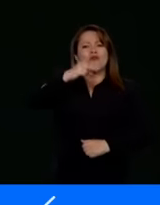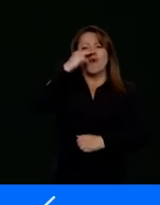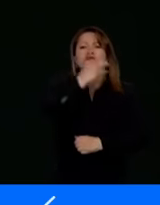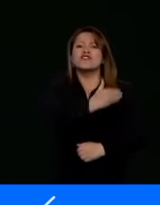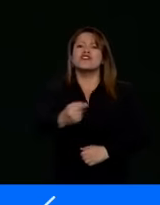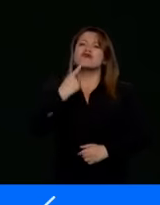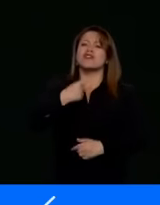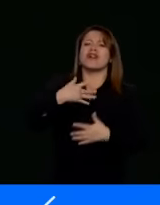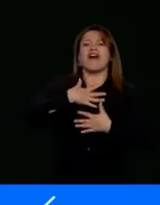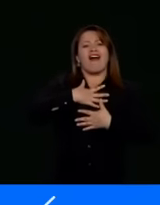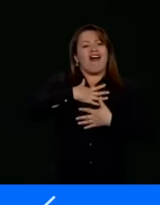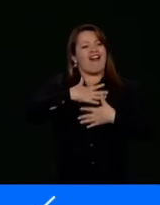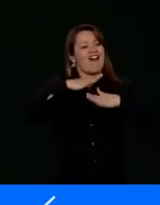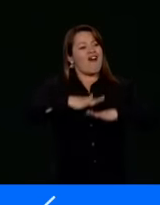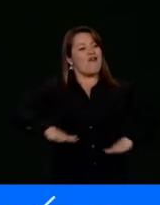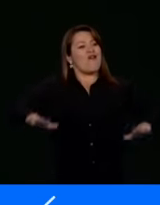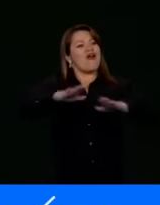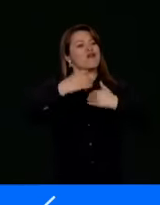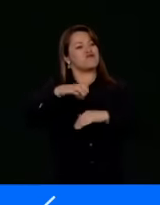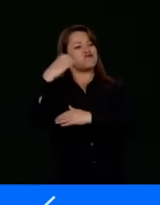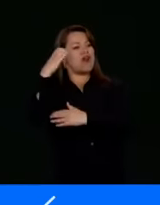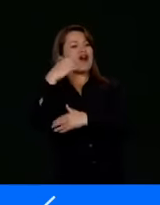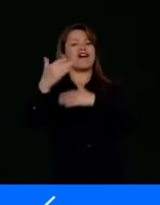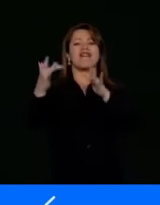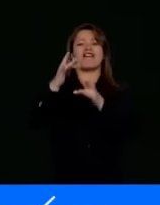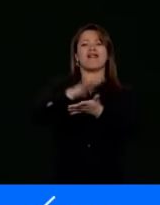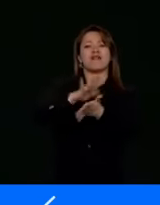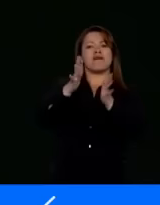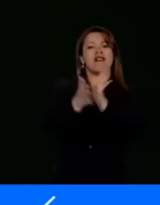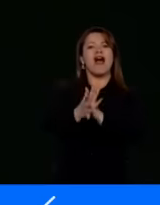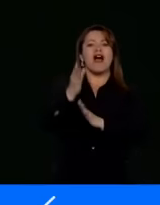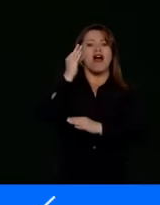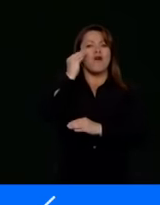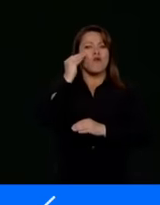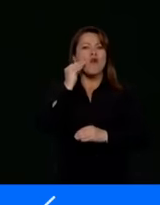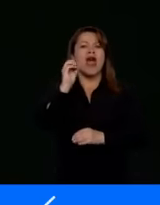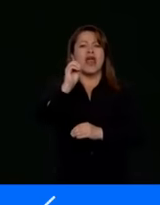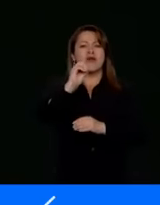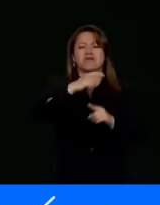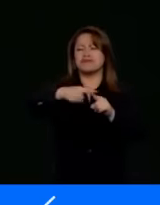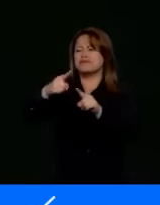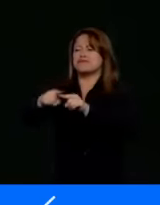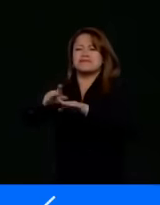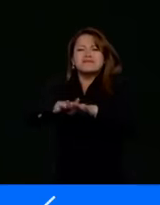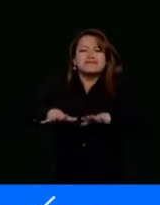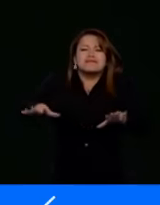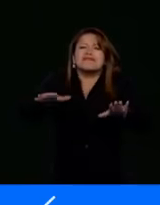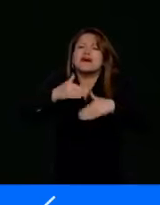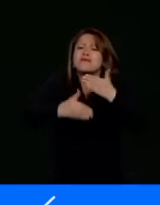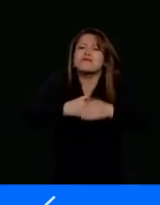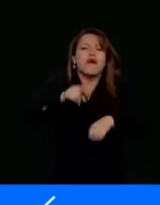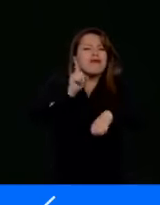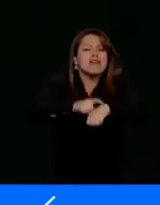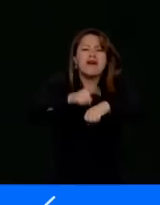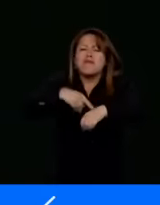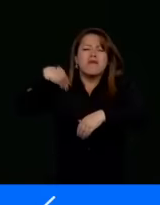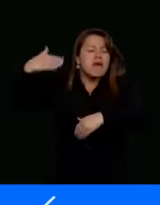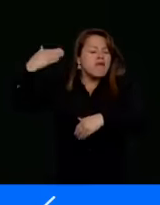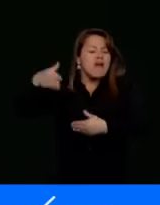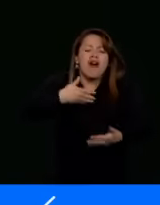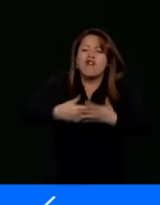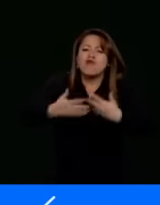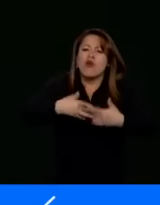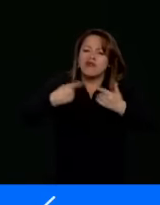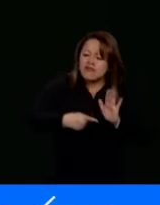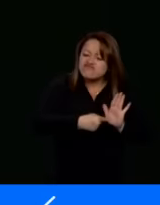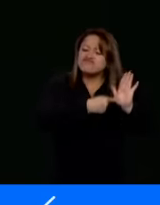qué lindo, soy hijo de un papá que ayudó a hacer la paz, de un abuelo, de un bisabuelo, así pase el tiempo, estén orgullosos, quede constancia en este